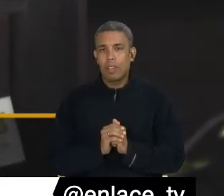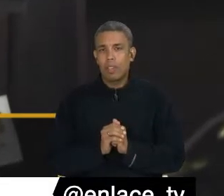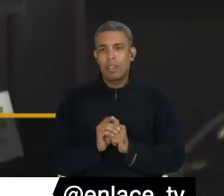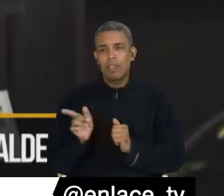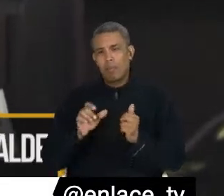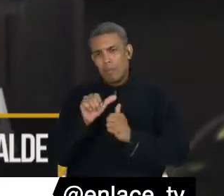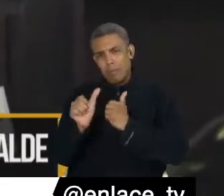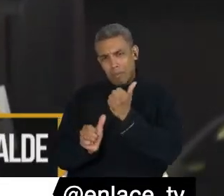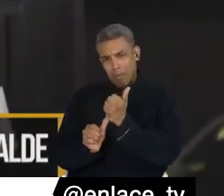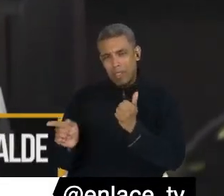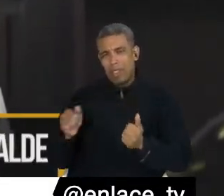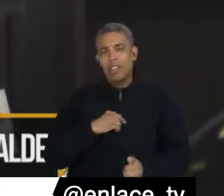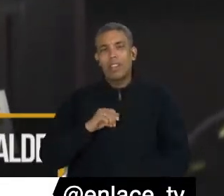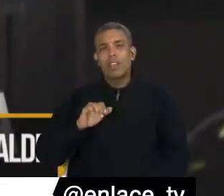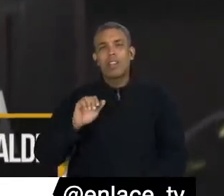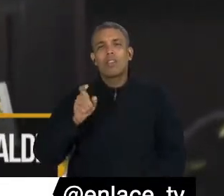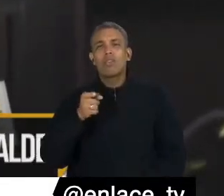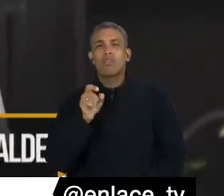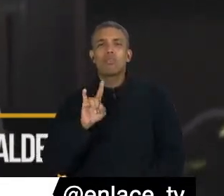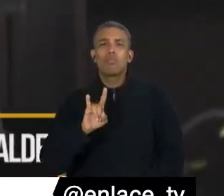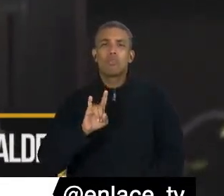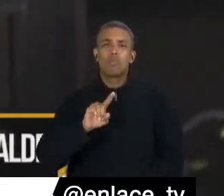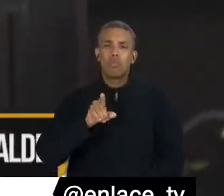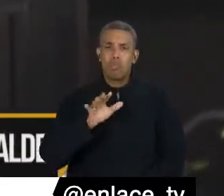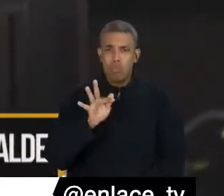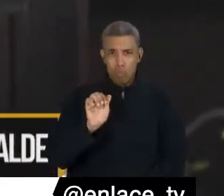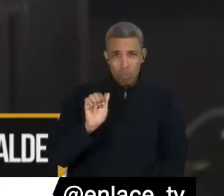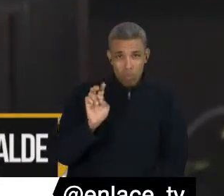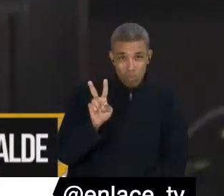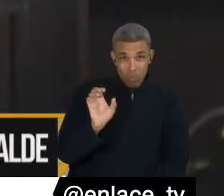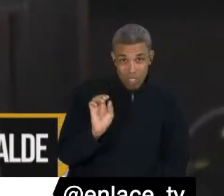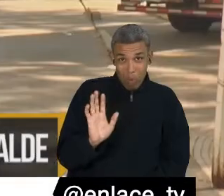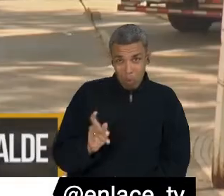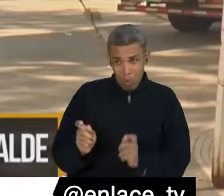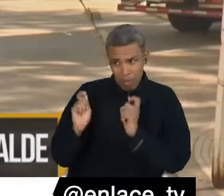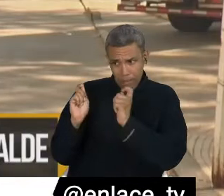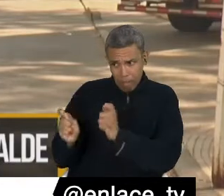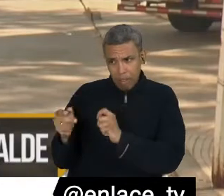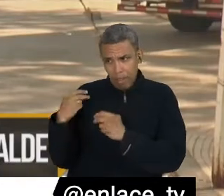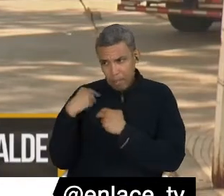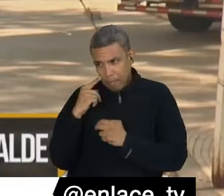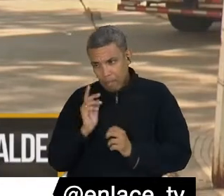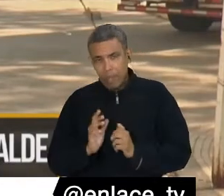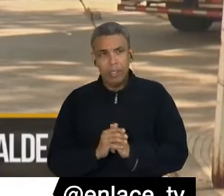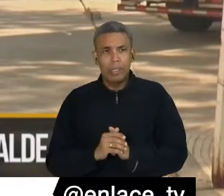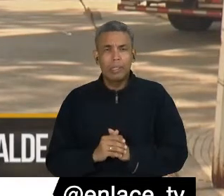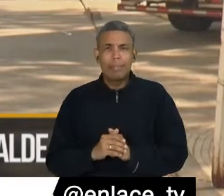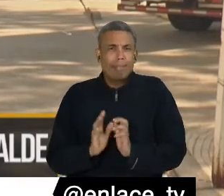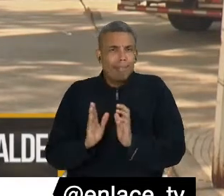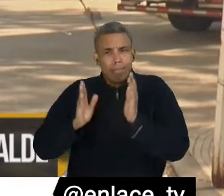visitas para mirar el estado de cada cosa, de cada equipamiento, llámese